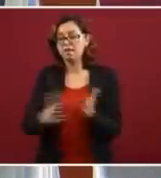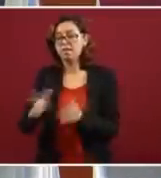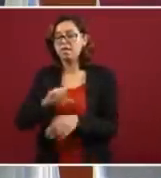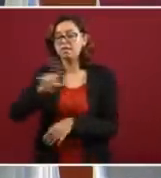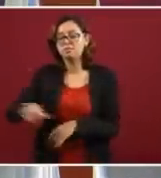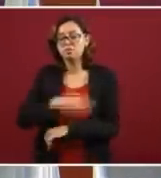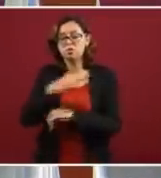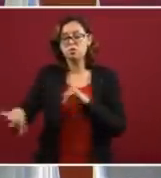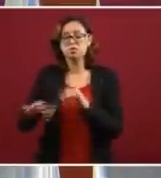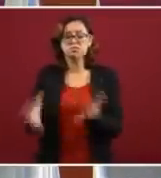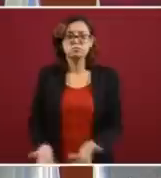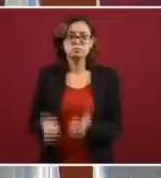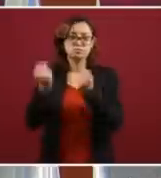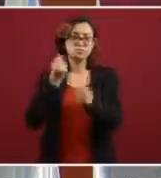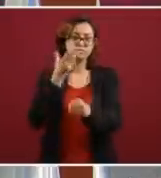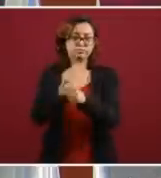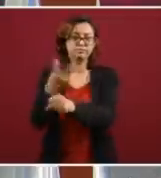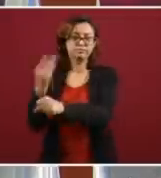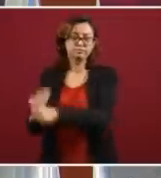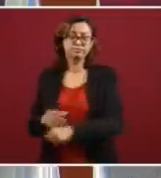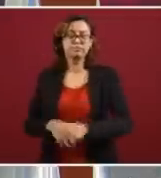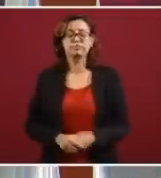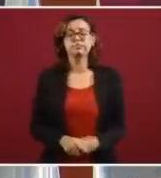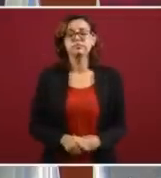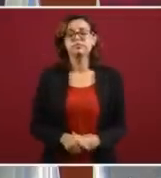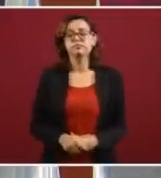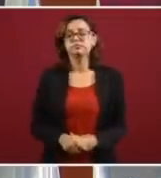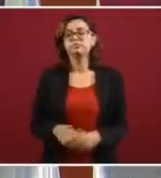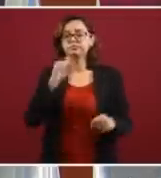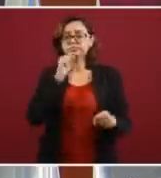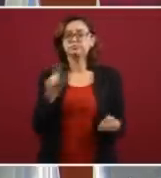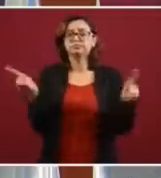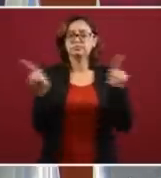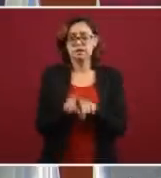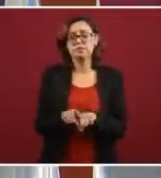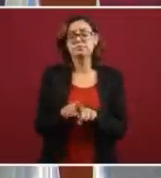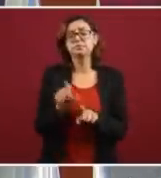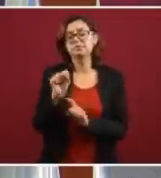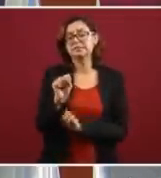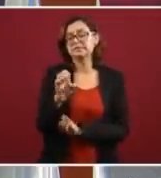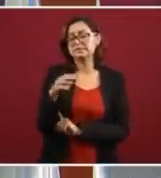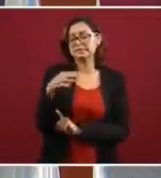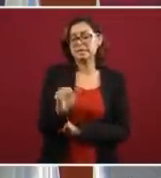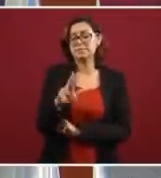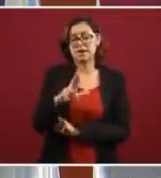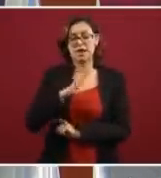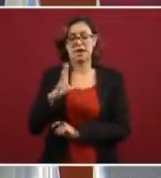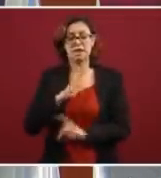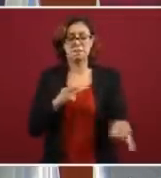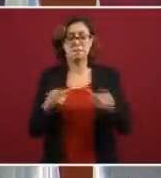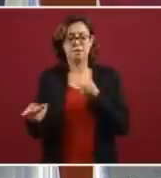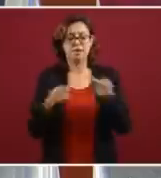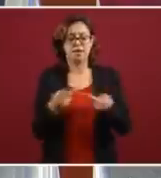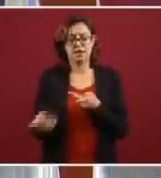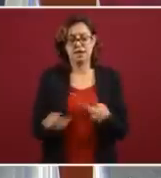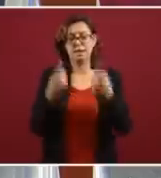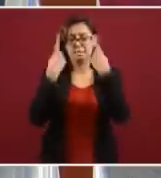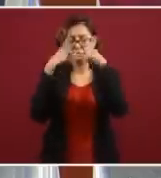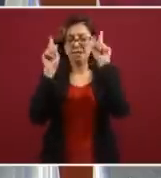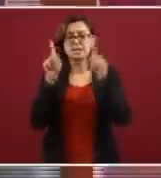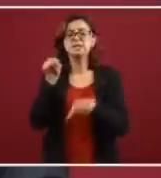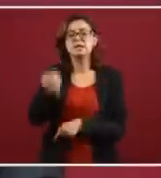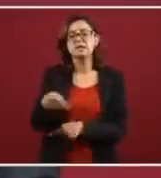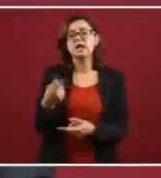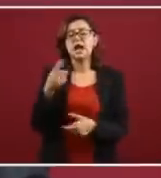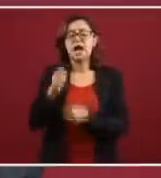recuperación. Adelante. Nuestro plan Marina también, encabezado por la Secretaría de Marina, que ve sus primeras